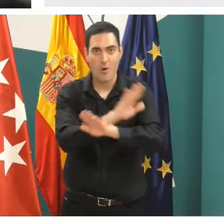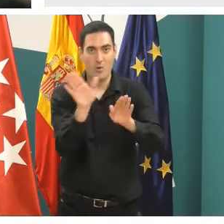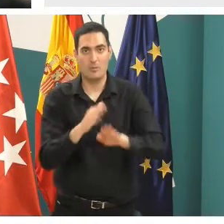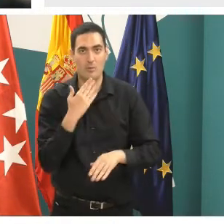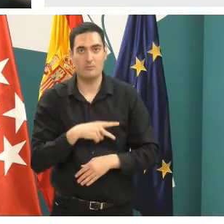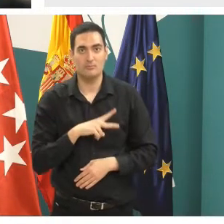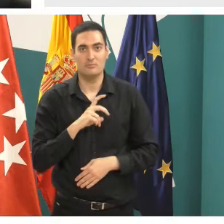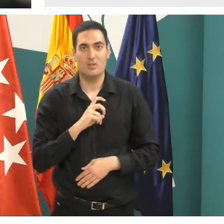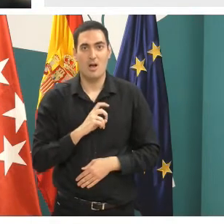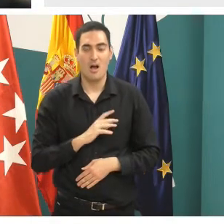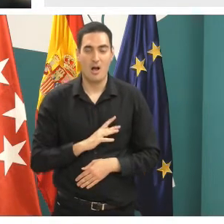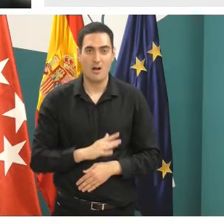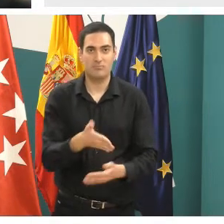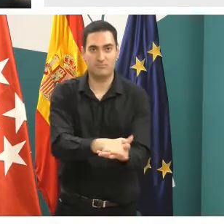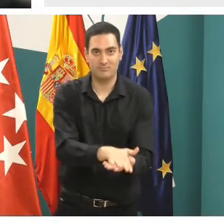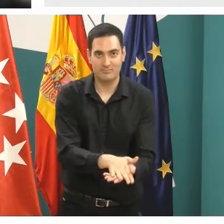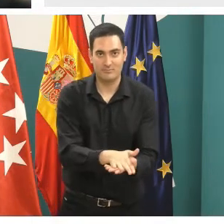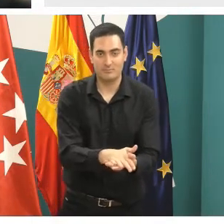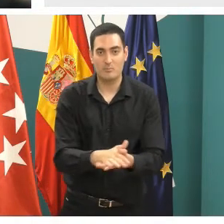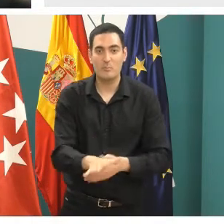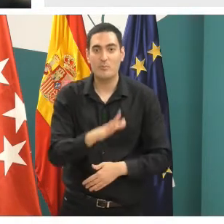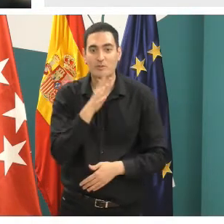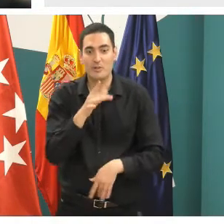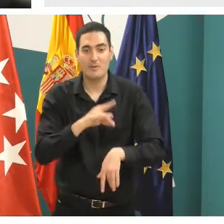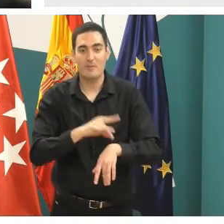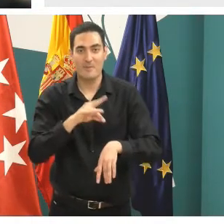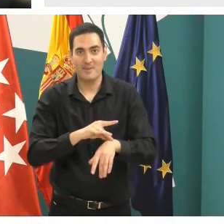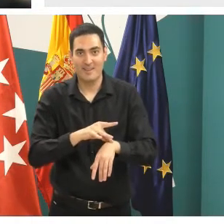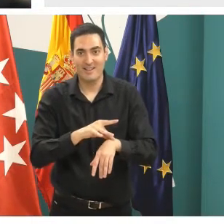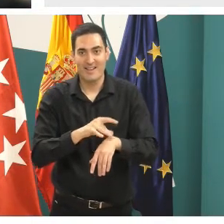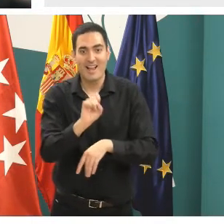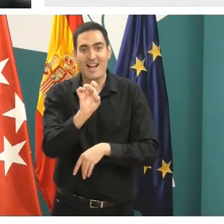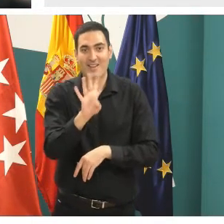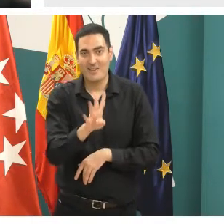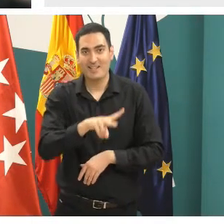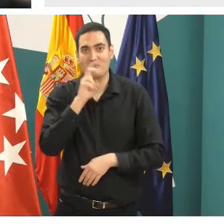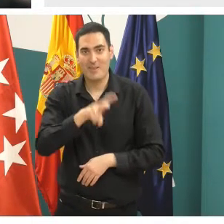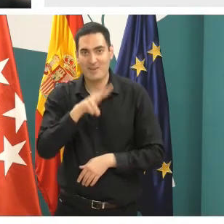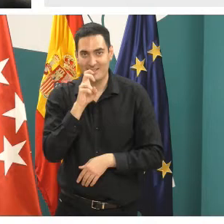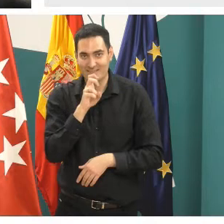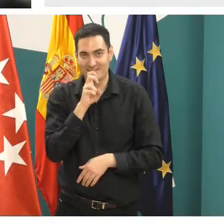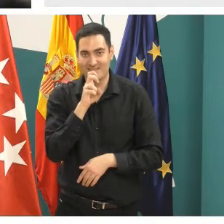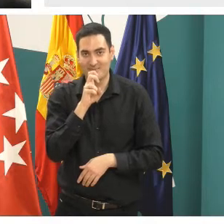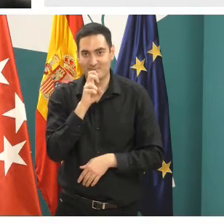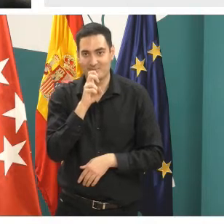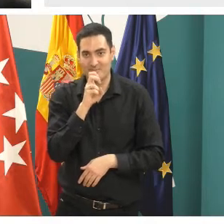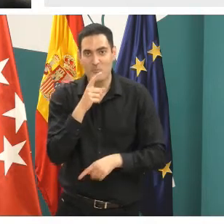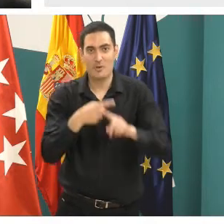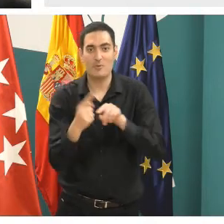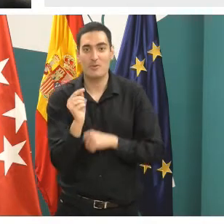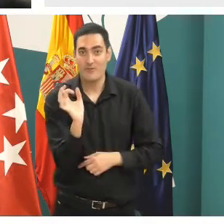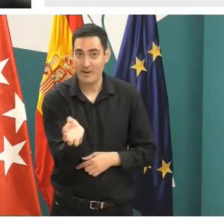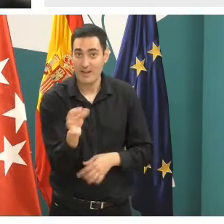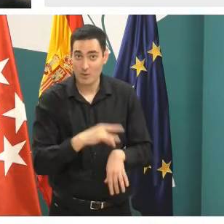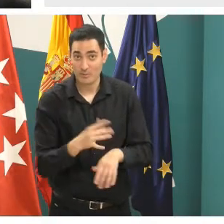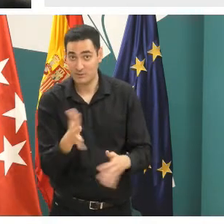suspiro. Si hacemos la cuenta, me decía el otro día el doctor de la Serna, 14 respiraciones por minuto, ¿verdad, doctor?